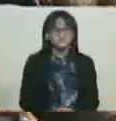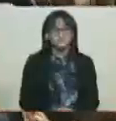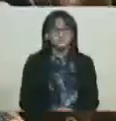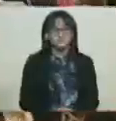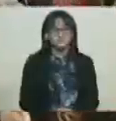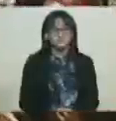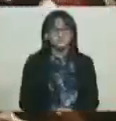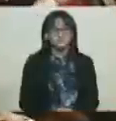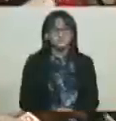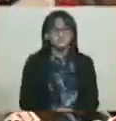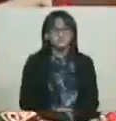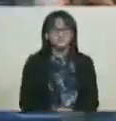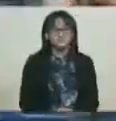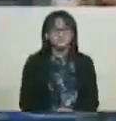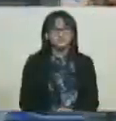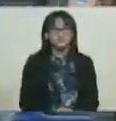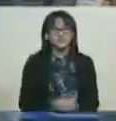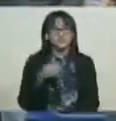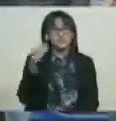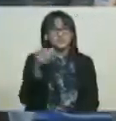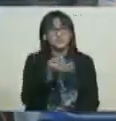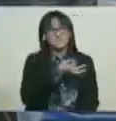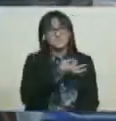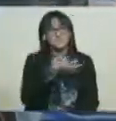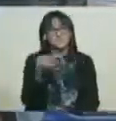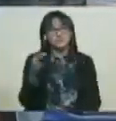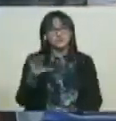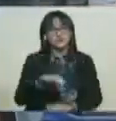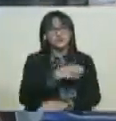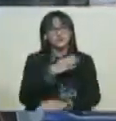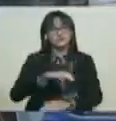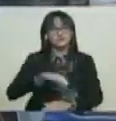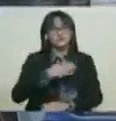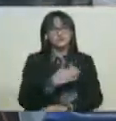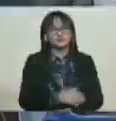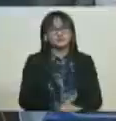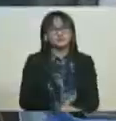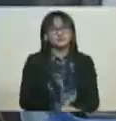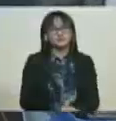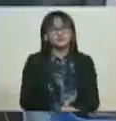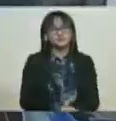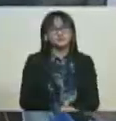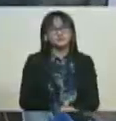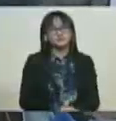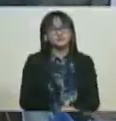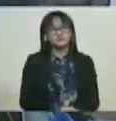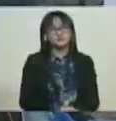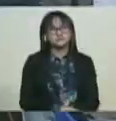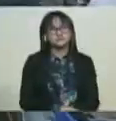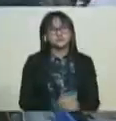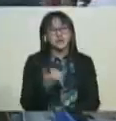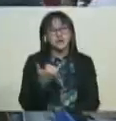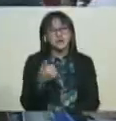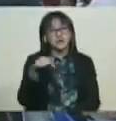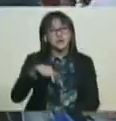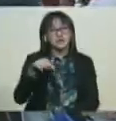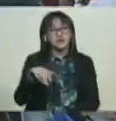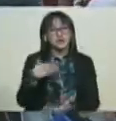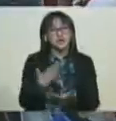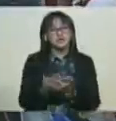por eso me parece perfecta la canción de aquí al 20 de mayo